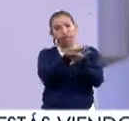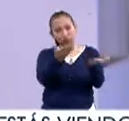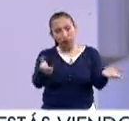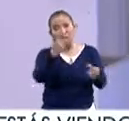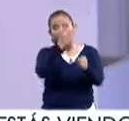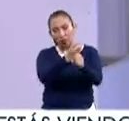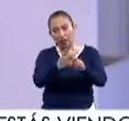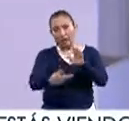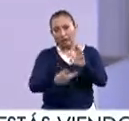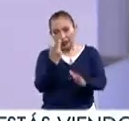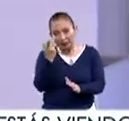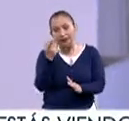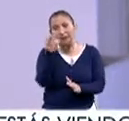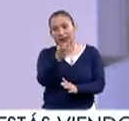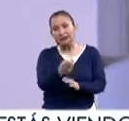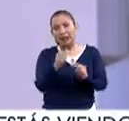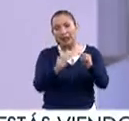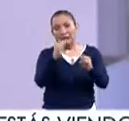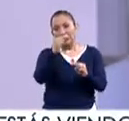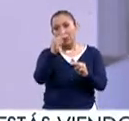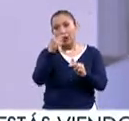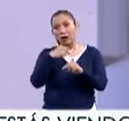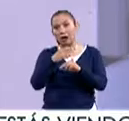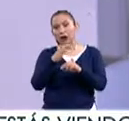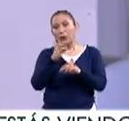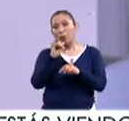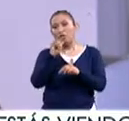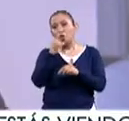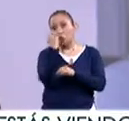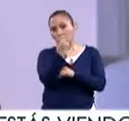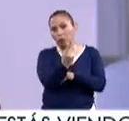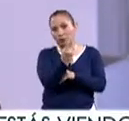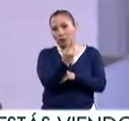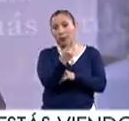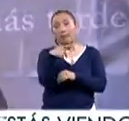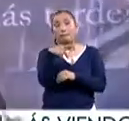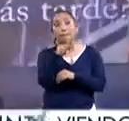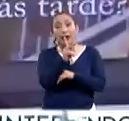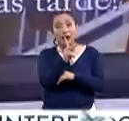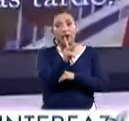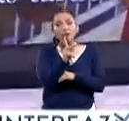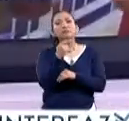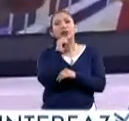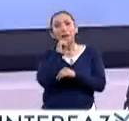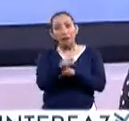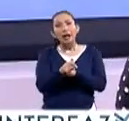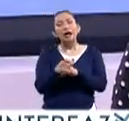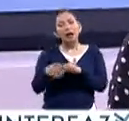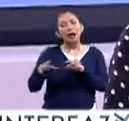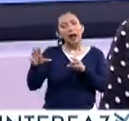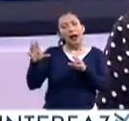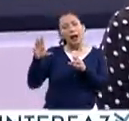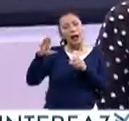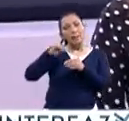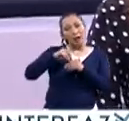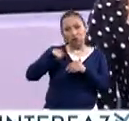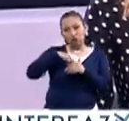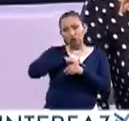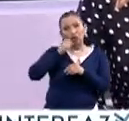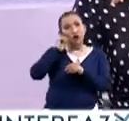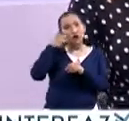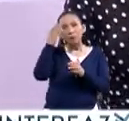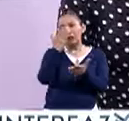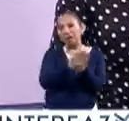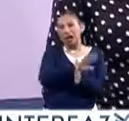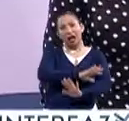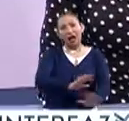una segunda versión de este nivel módulo 1 ok pero vamos a completar nuestra intención no es